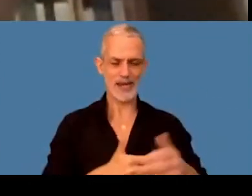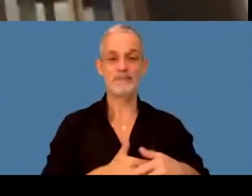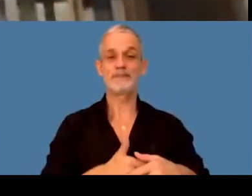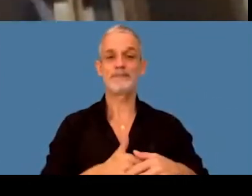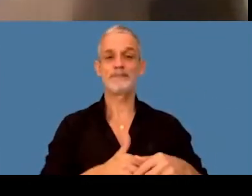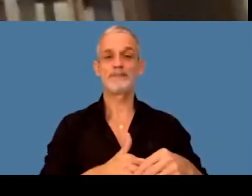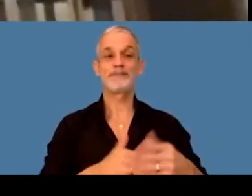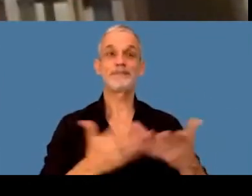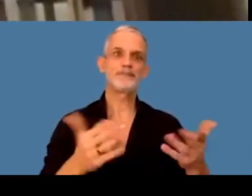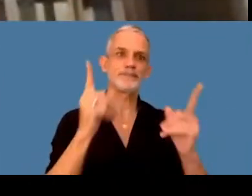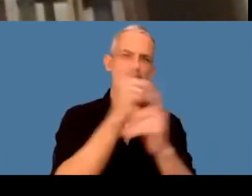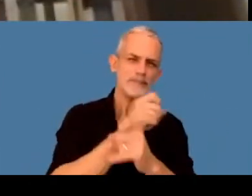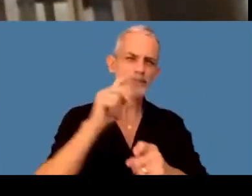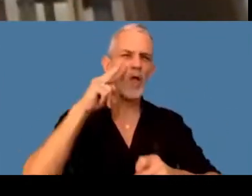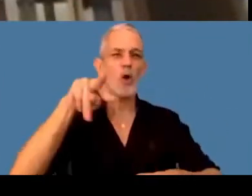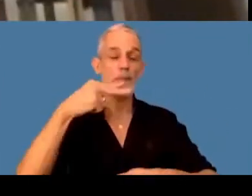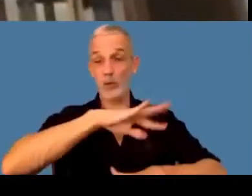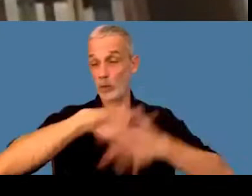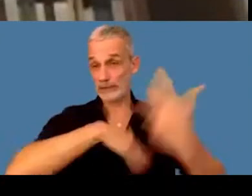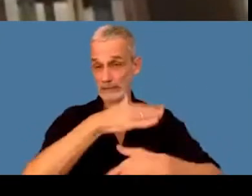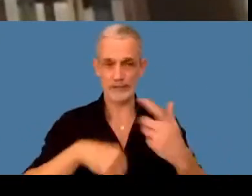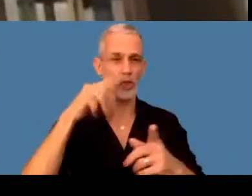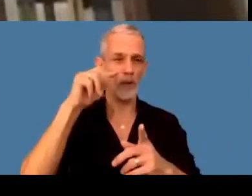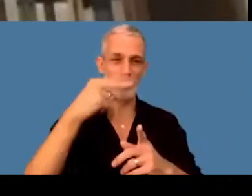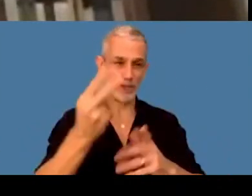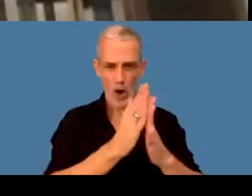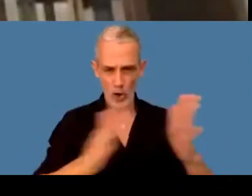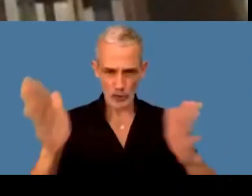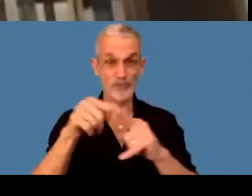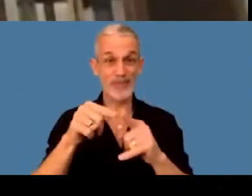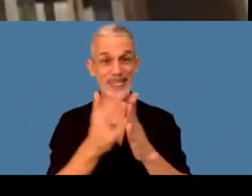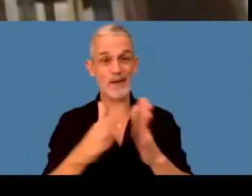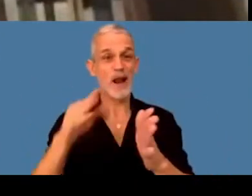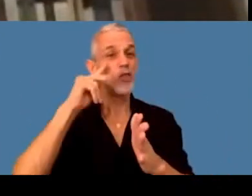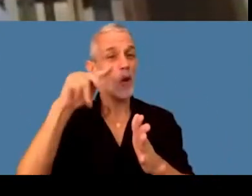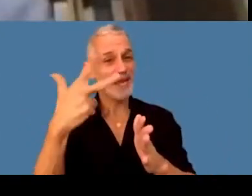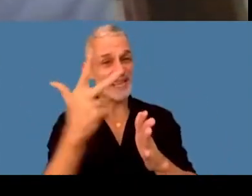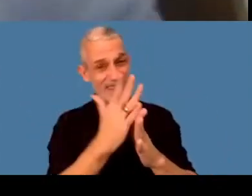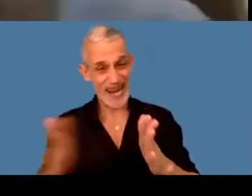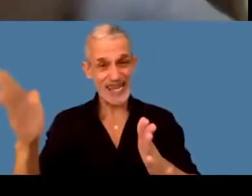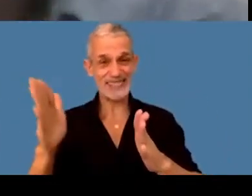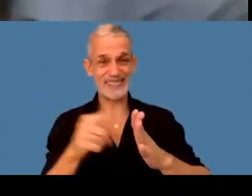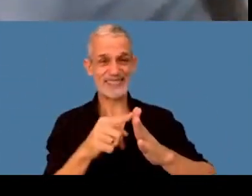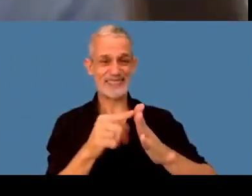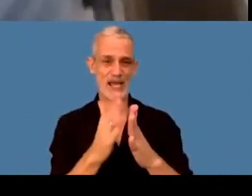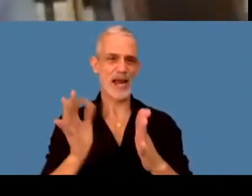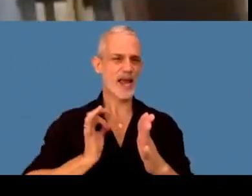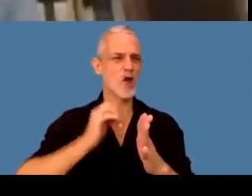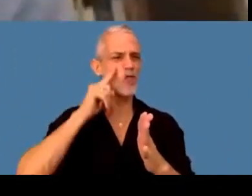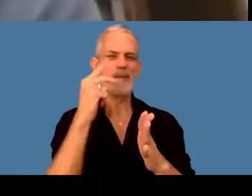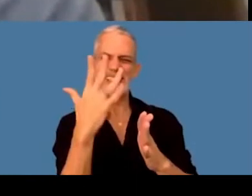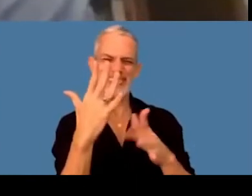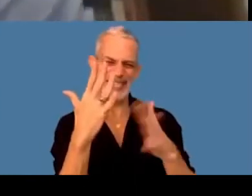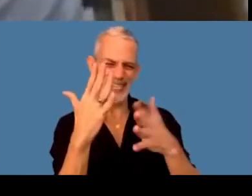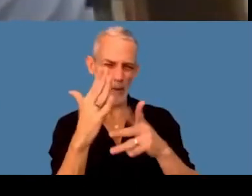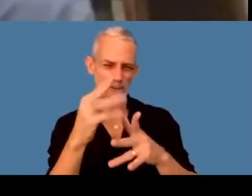Crisis del 2001, 2002, ¿no? Y a partir del 2003, más específicamente del 2005, del